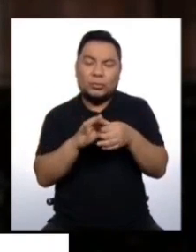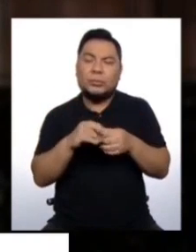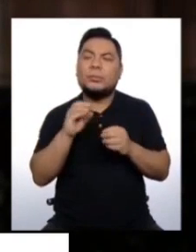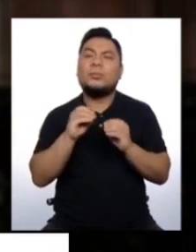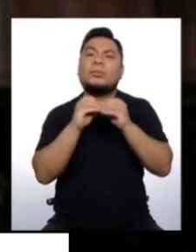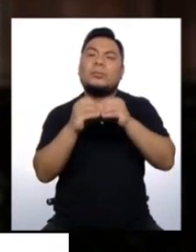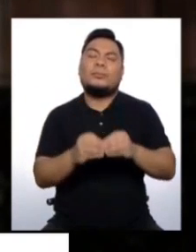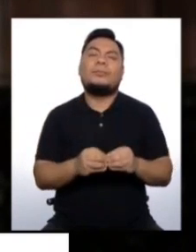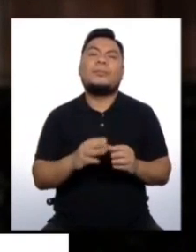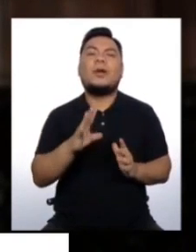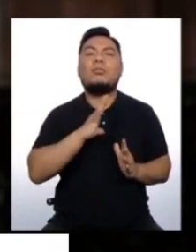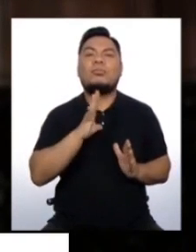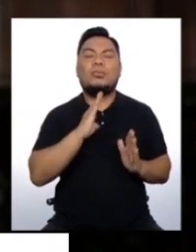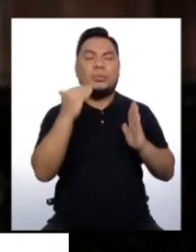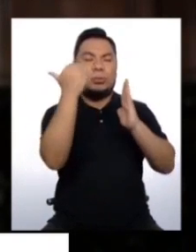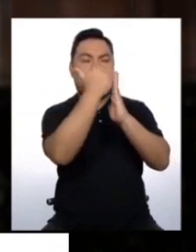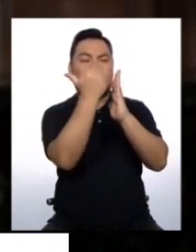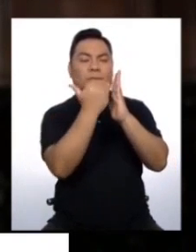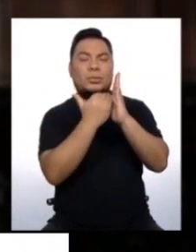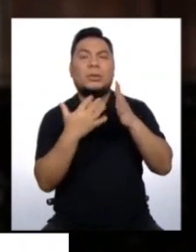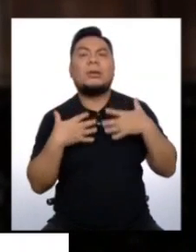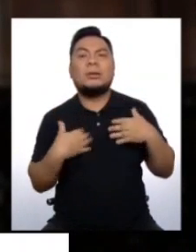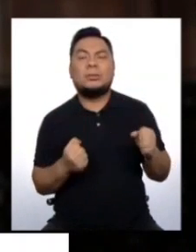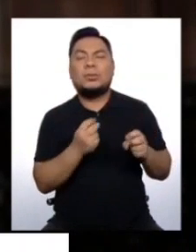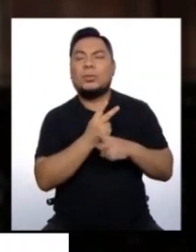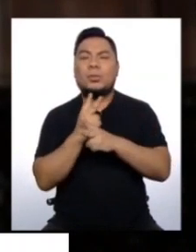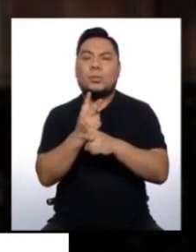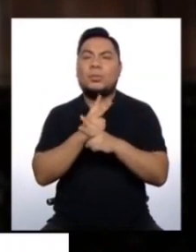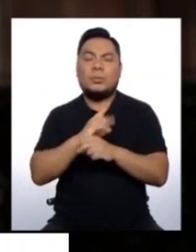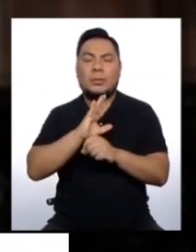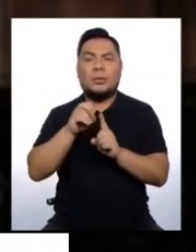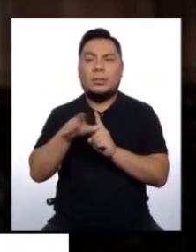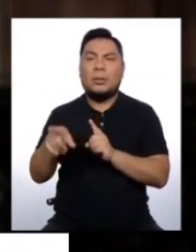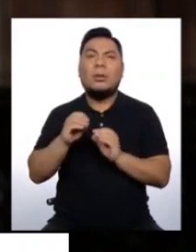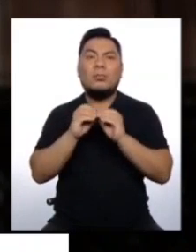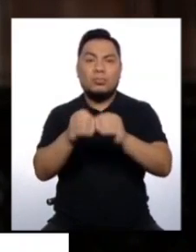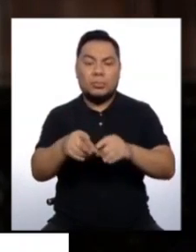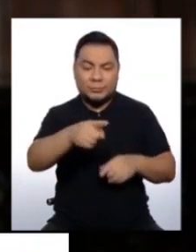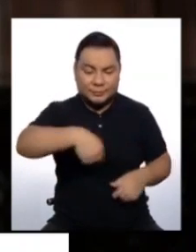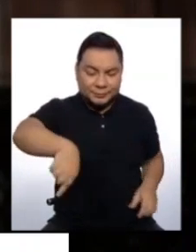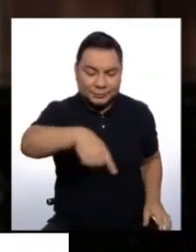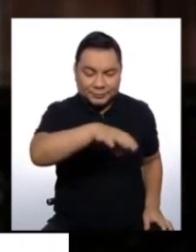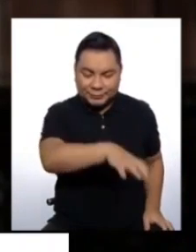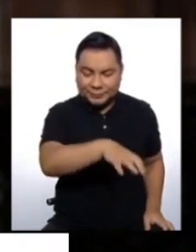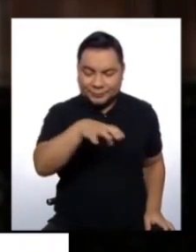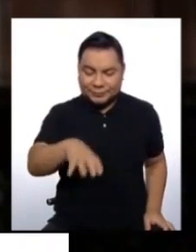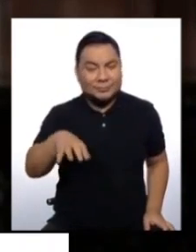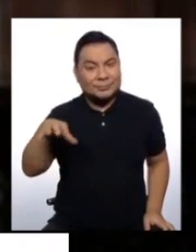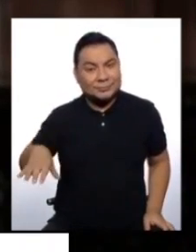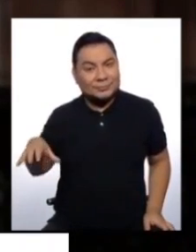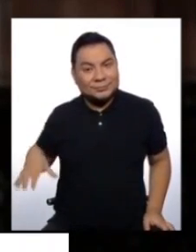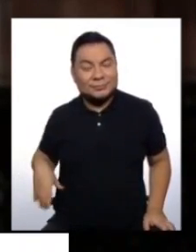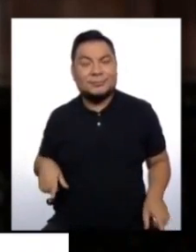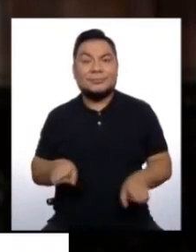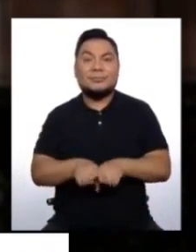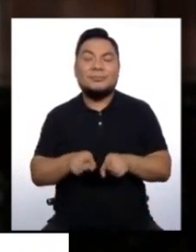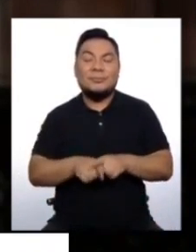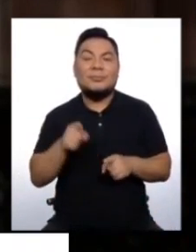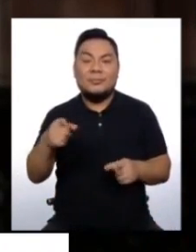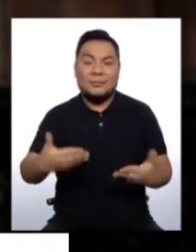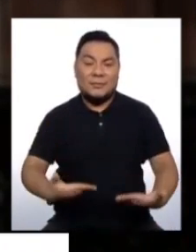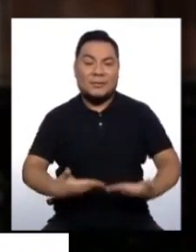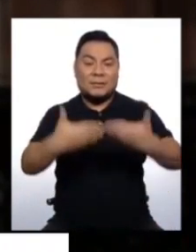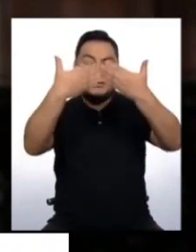de salud y de cuidado para evitar los contagios, de señalización, de colocar micas